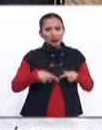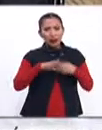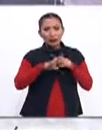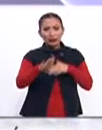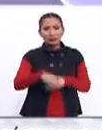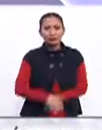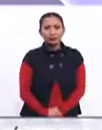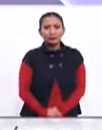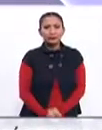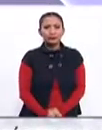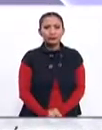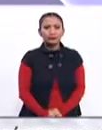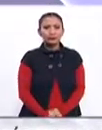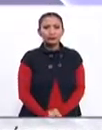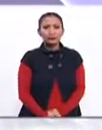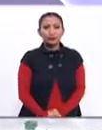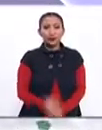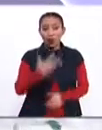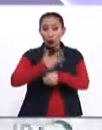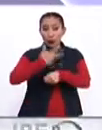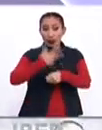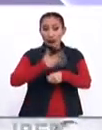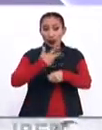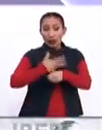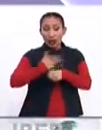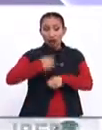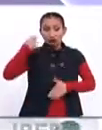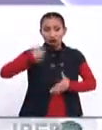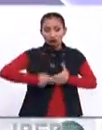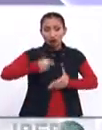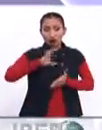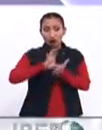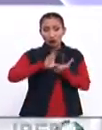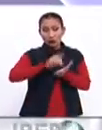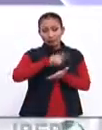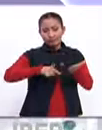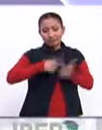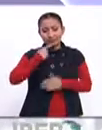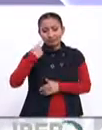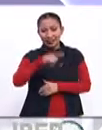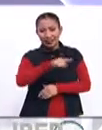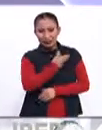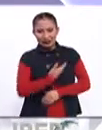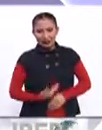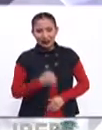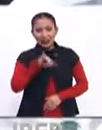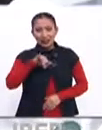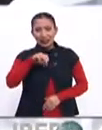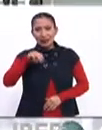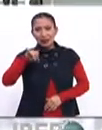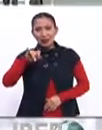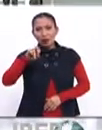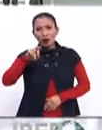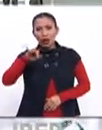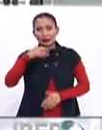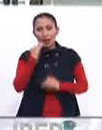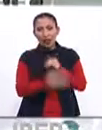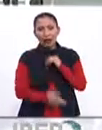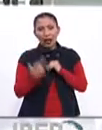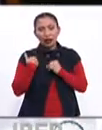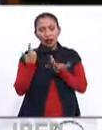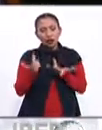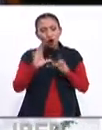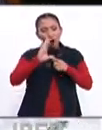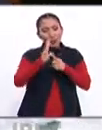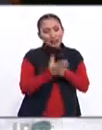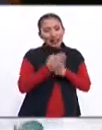migrante. Y en Guatemala, la Corte Constitucional suspendió la orden del presidente Jimmy Morales de finalizar la misión